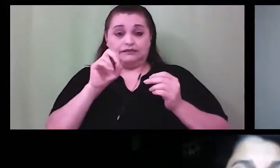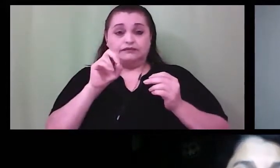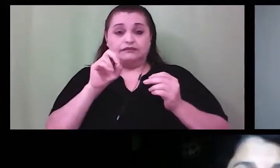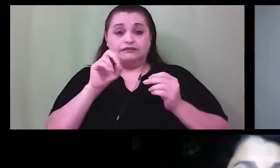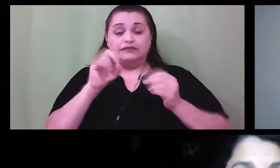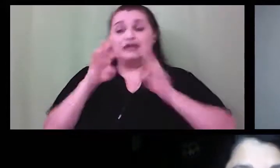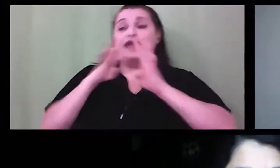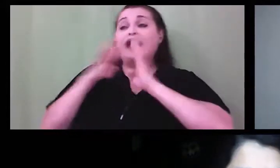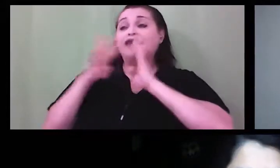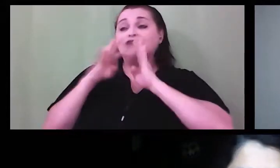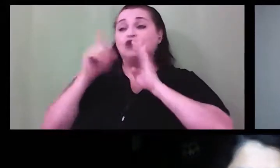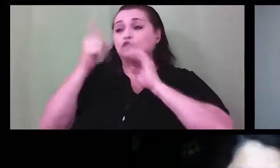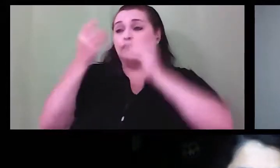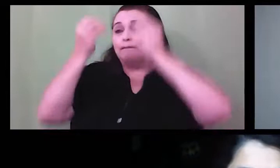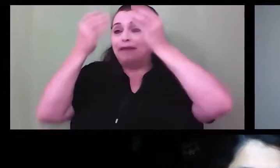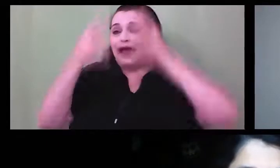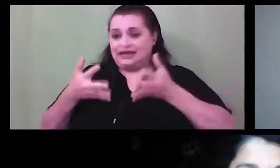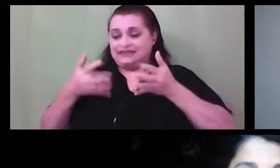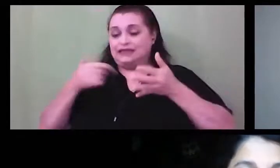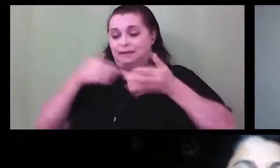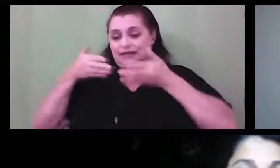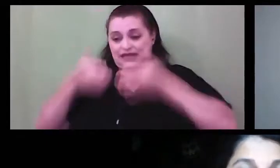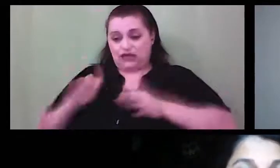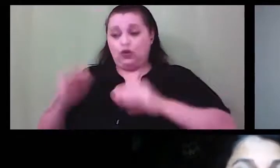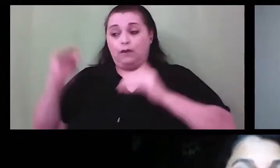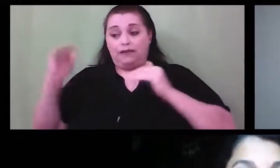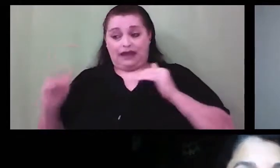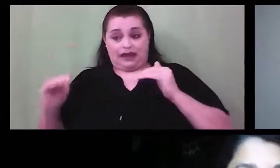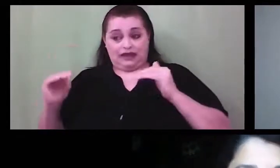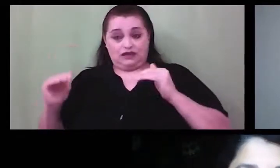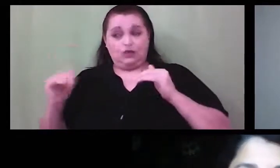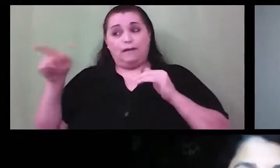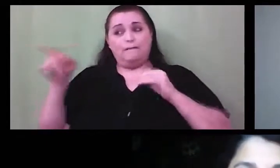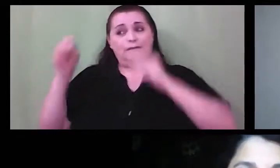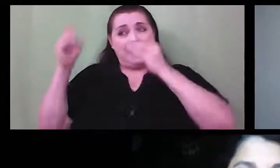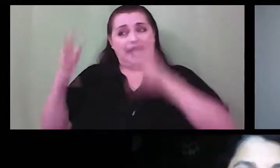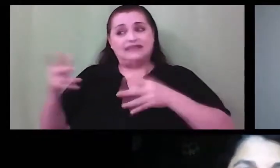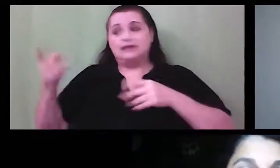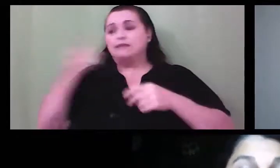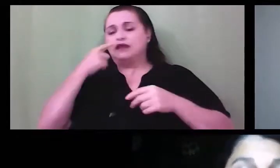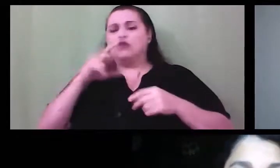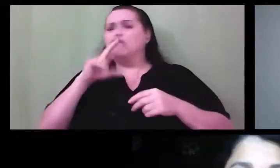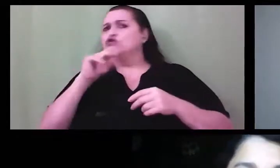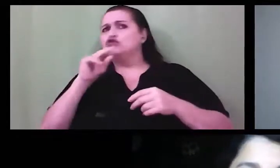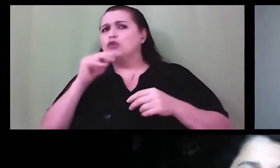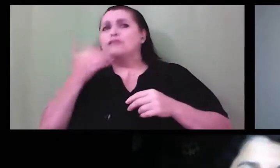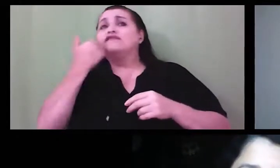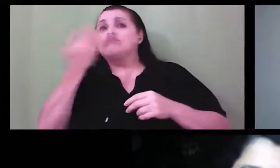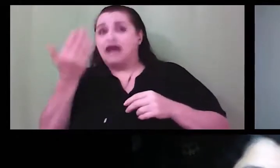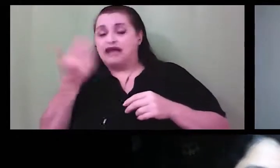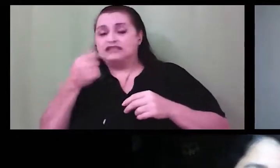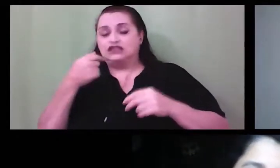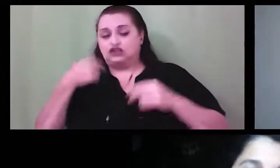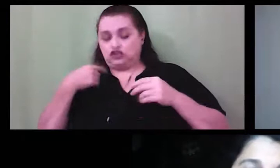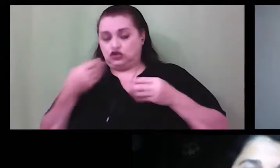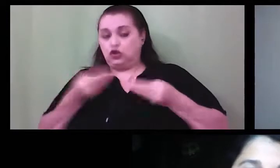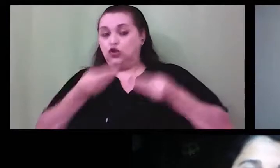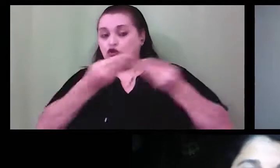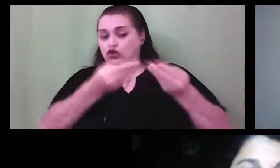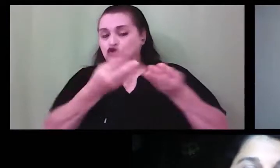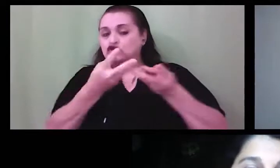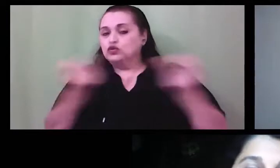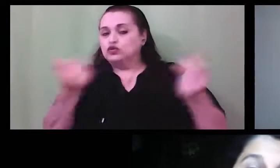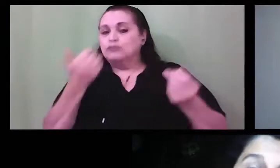hablando con una maestra de mi hijo pequeño, ella me dice, no, tiene que, es más fácil, le voy a dar la solución más